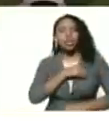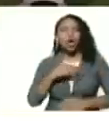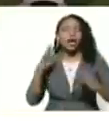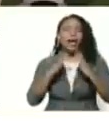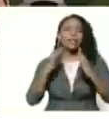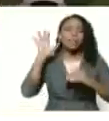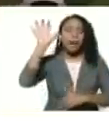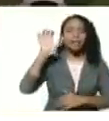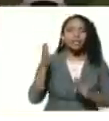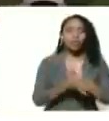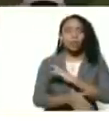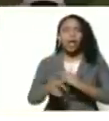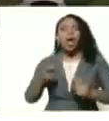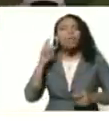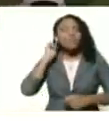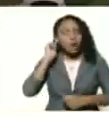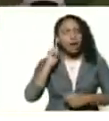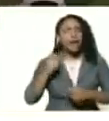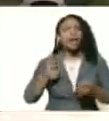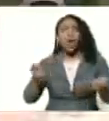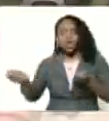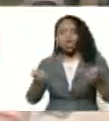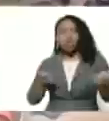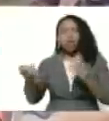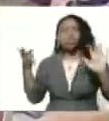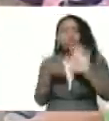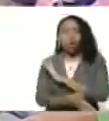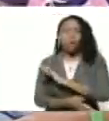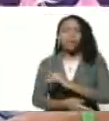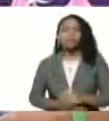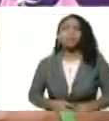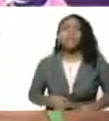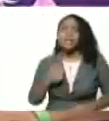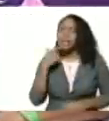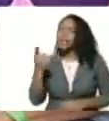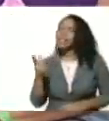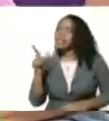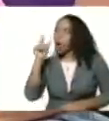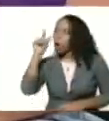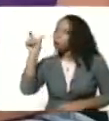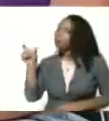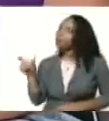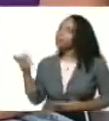ese control. Mujeres, tomen esa bandera. ¿Qué dice Eduardo Piñate, por favor?